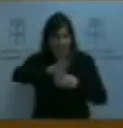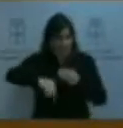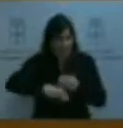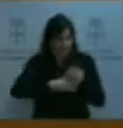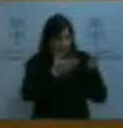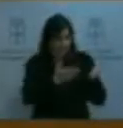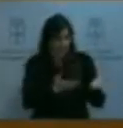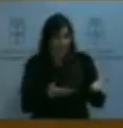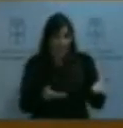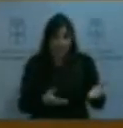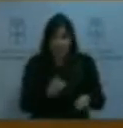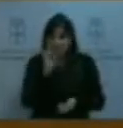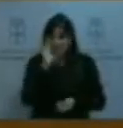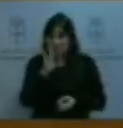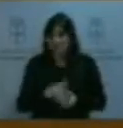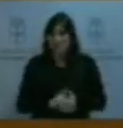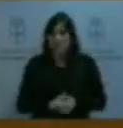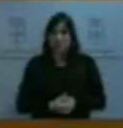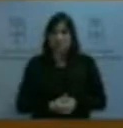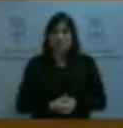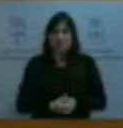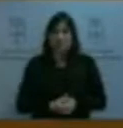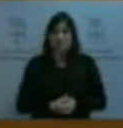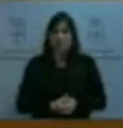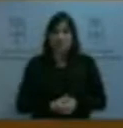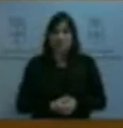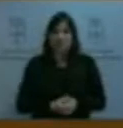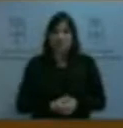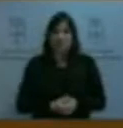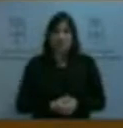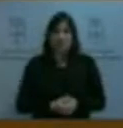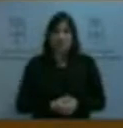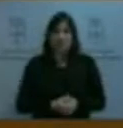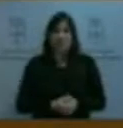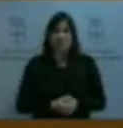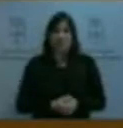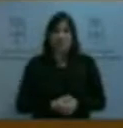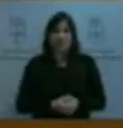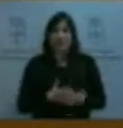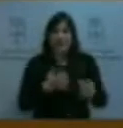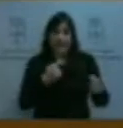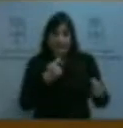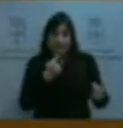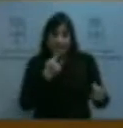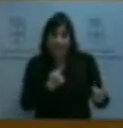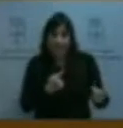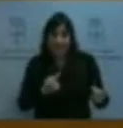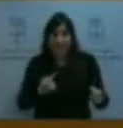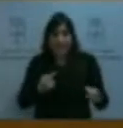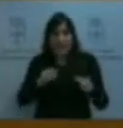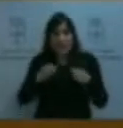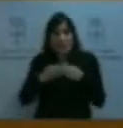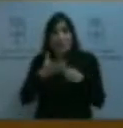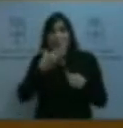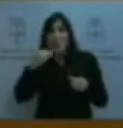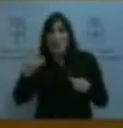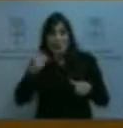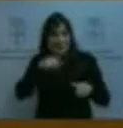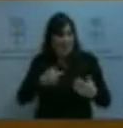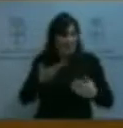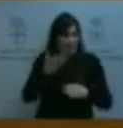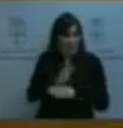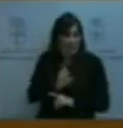decir al mismo tiempo que no se representa a los jóvenes, pero reconocer que el Consejo entra en el Consejo